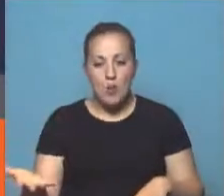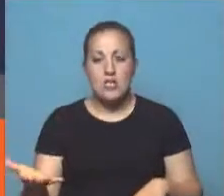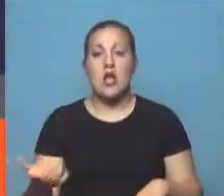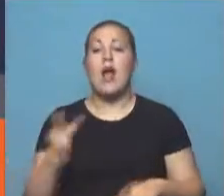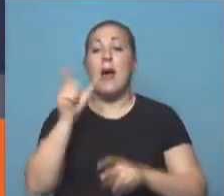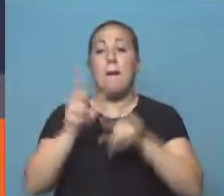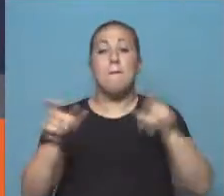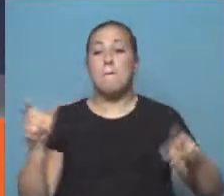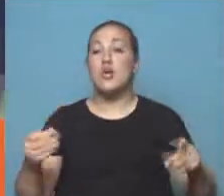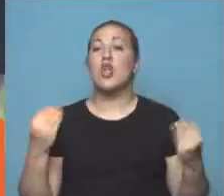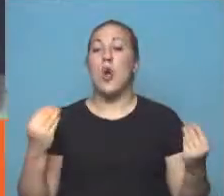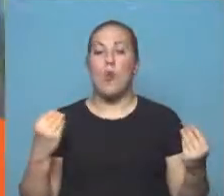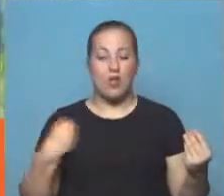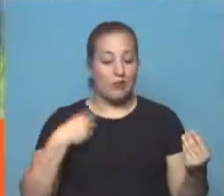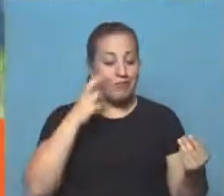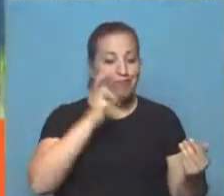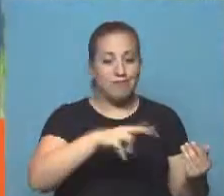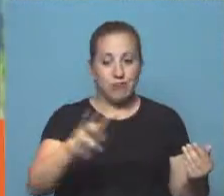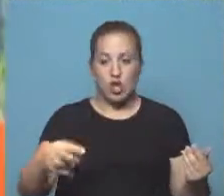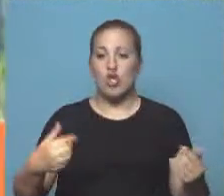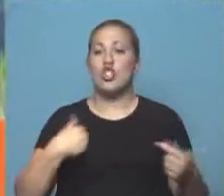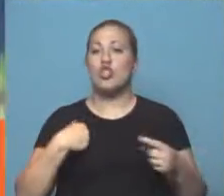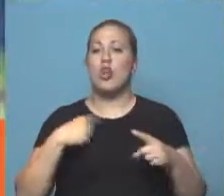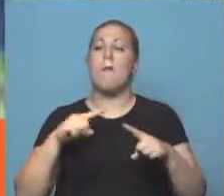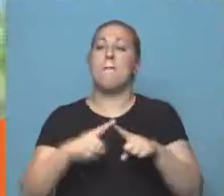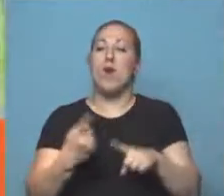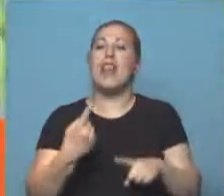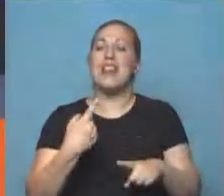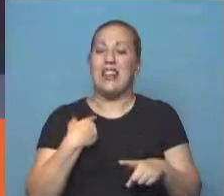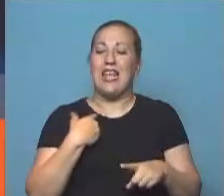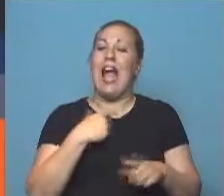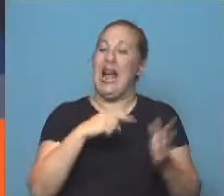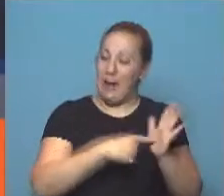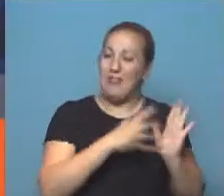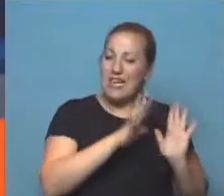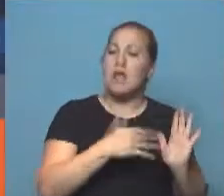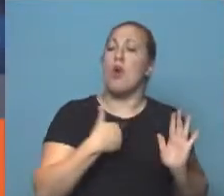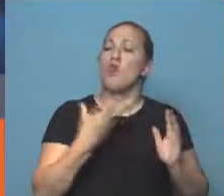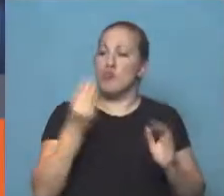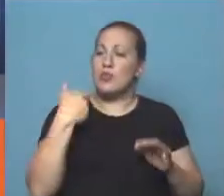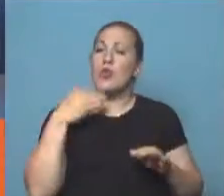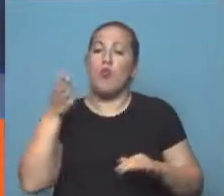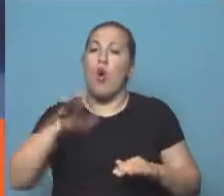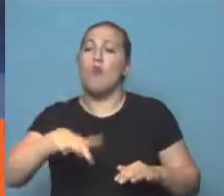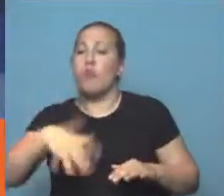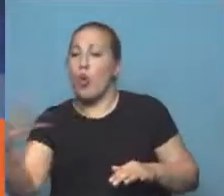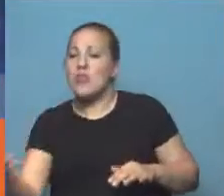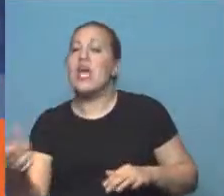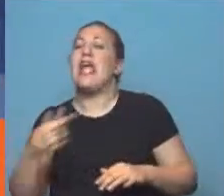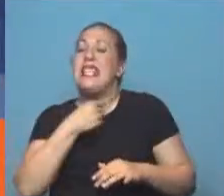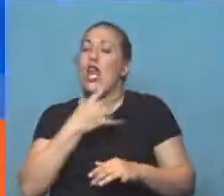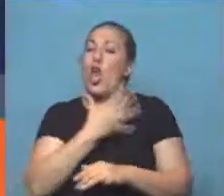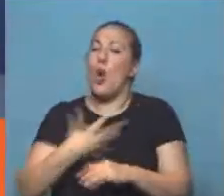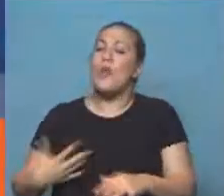la gente, cuando uno recorre, si bien yo hago política en la capital, me toca muchas veces ir a la provincia de Buenos Aires y quieren un Estado presente que los cuide